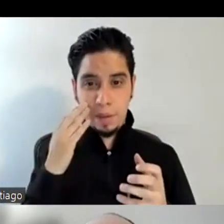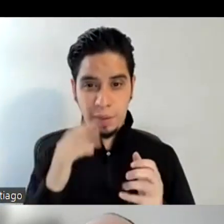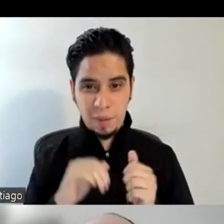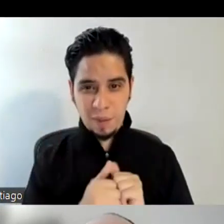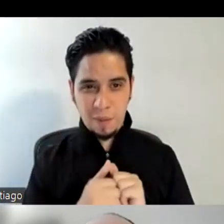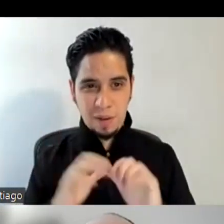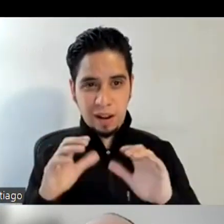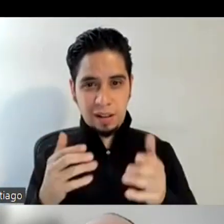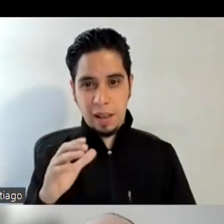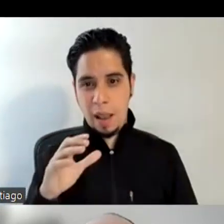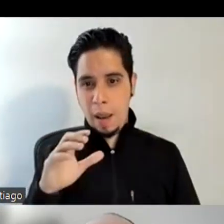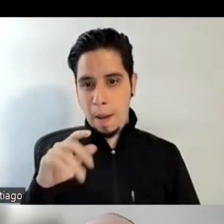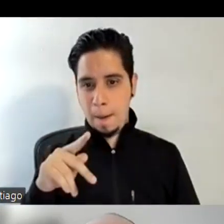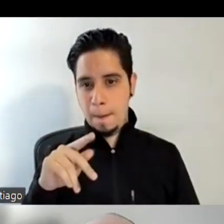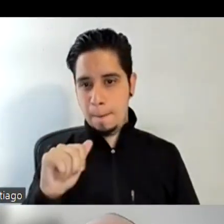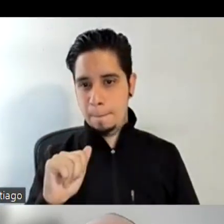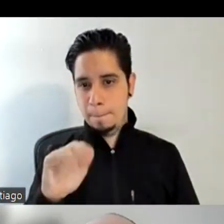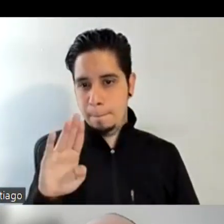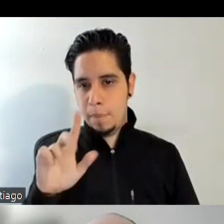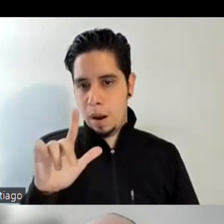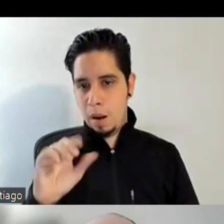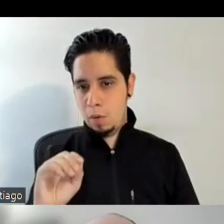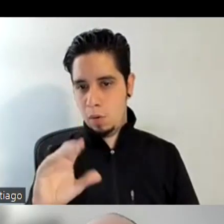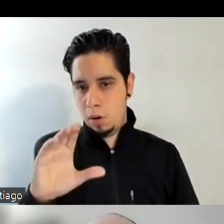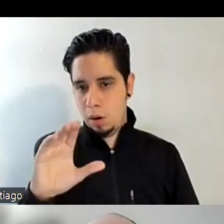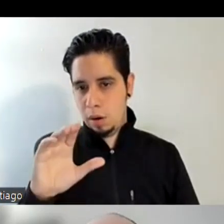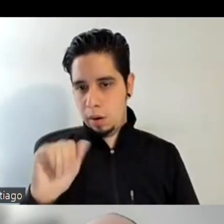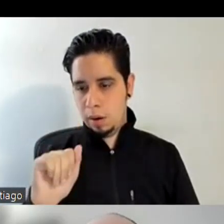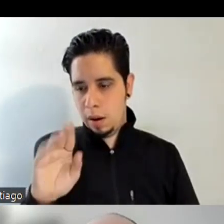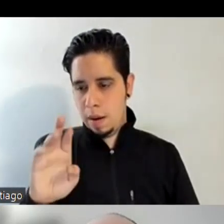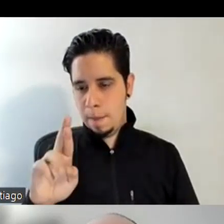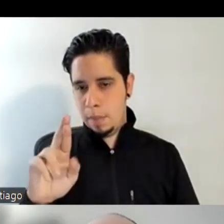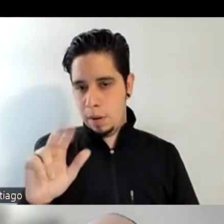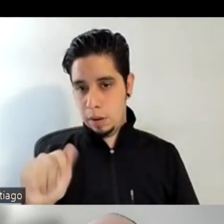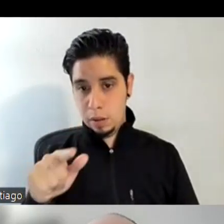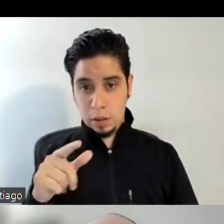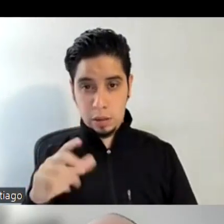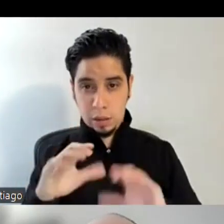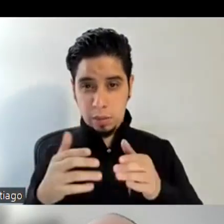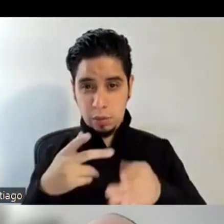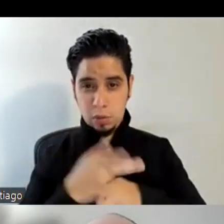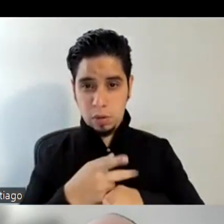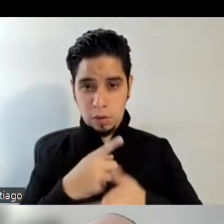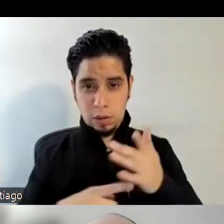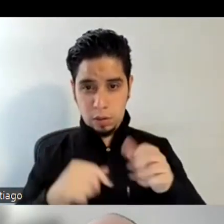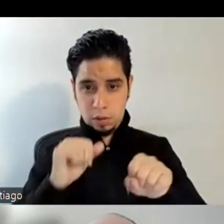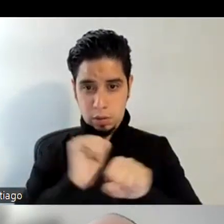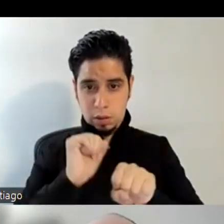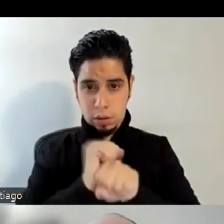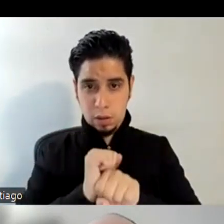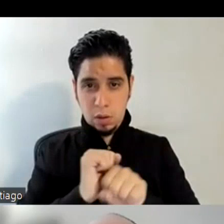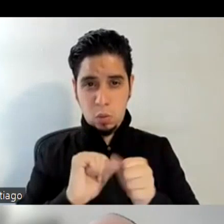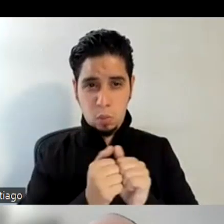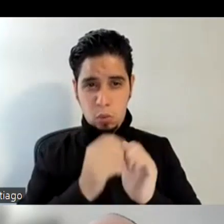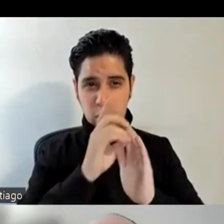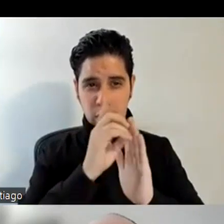con Pablo Cabrera, porque generalmente lo que yo pienso de este curso de producción es que se trabajaba como las áreas del